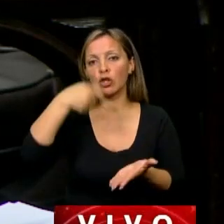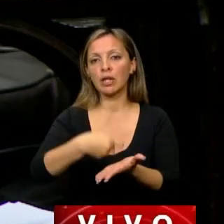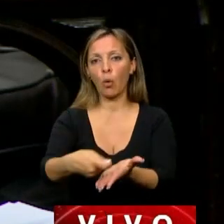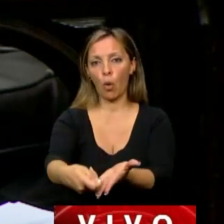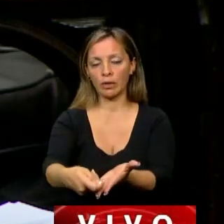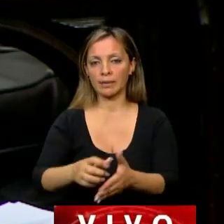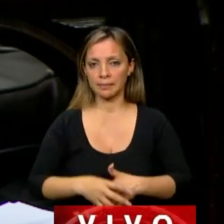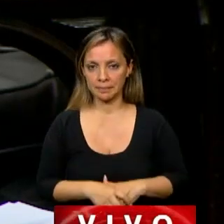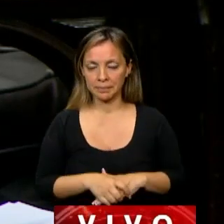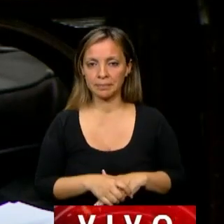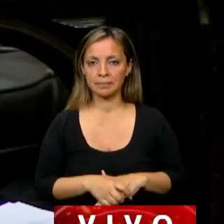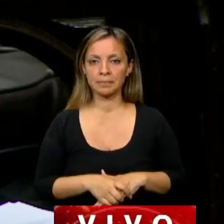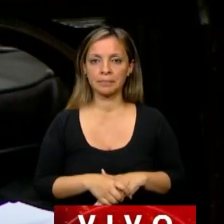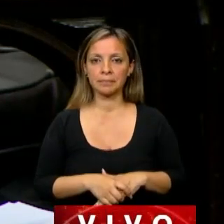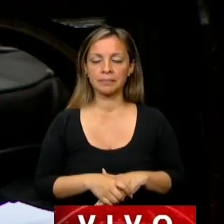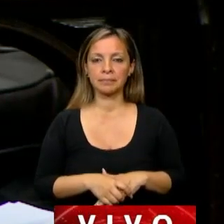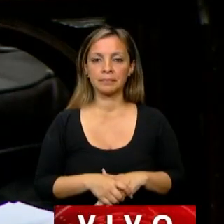actualización de las compensaciones